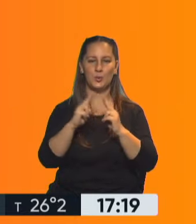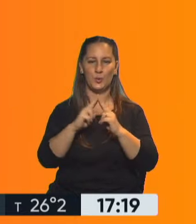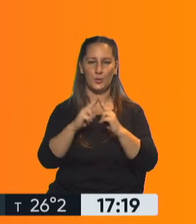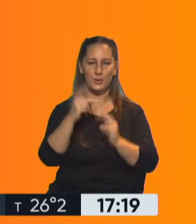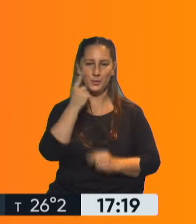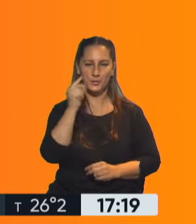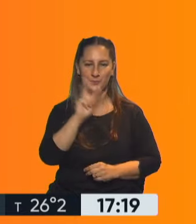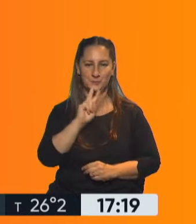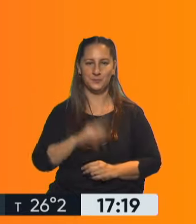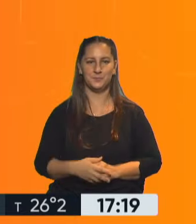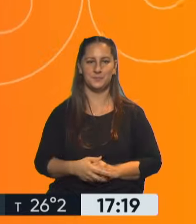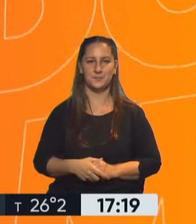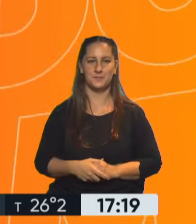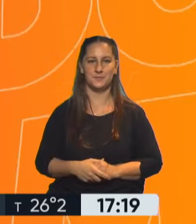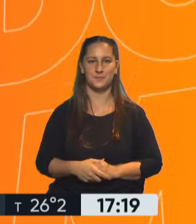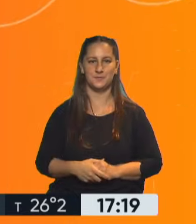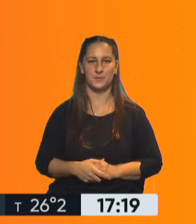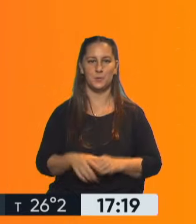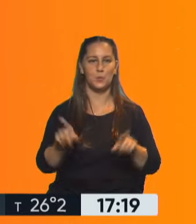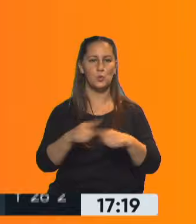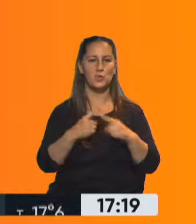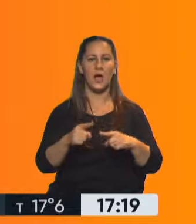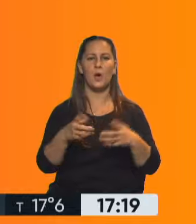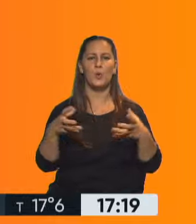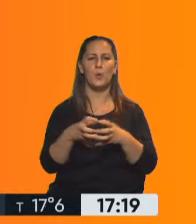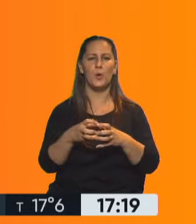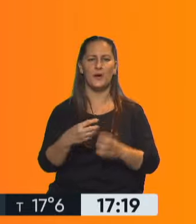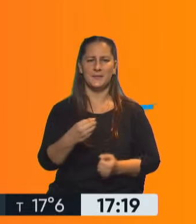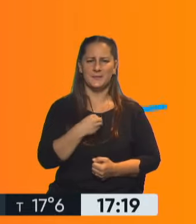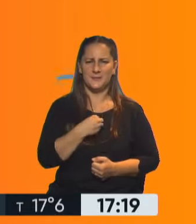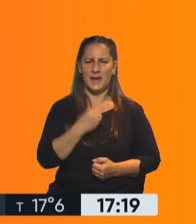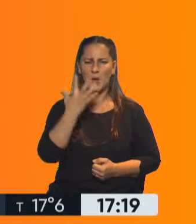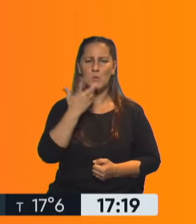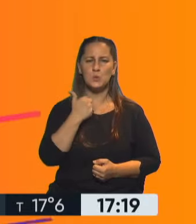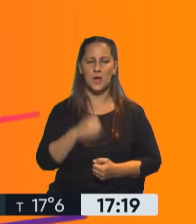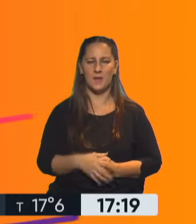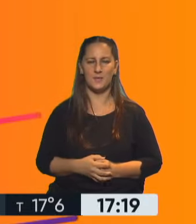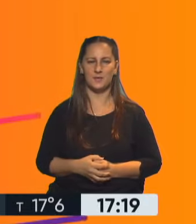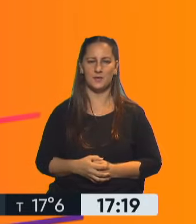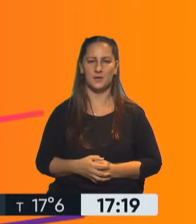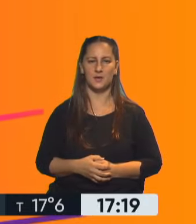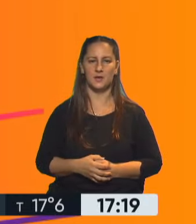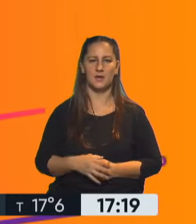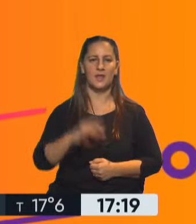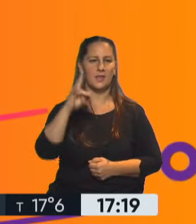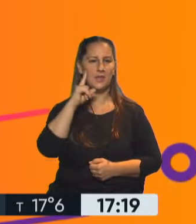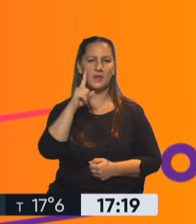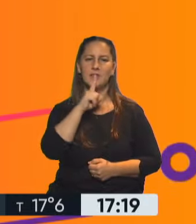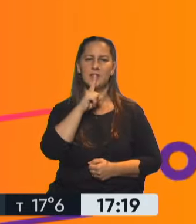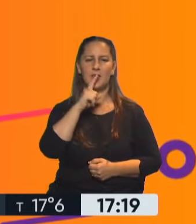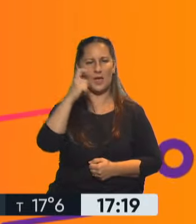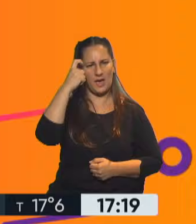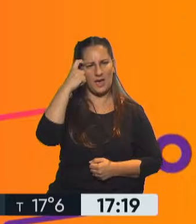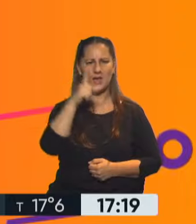Y fíjense que baila una canción de un grupo del que es absolutamente fan, que se llama BTS, creo, TBS,